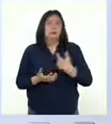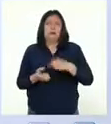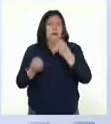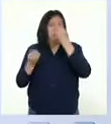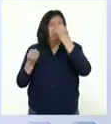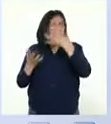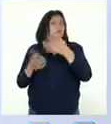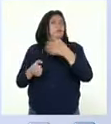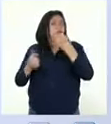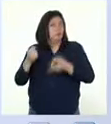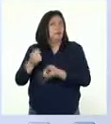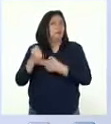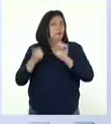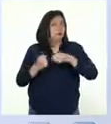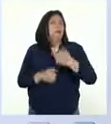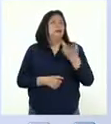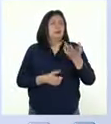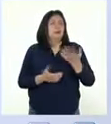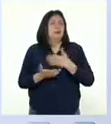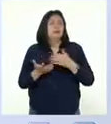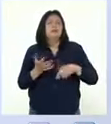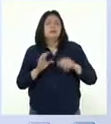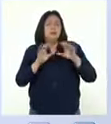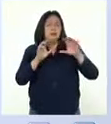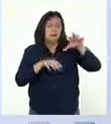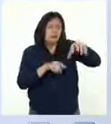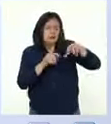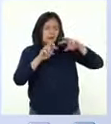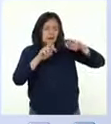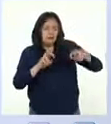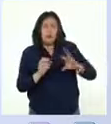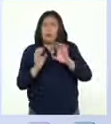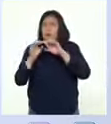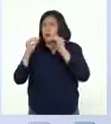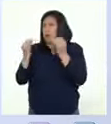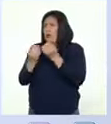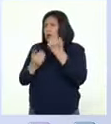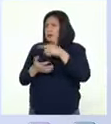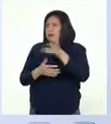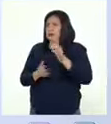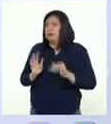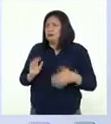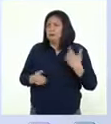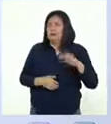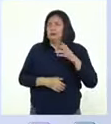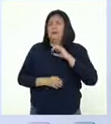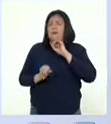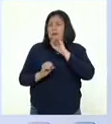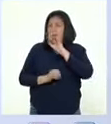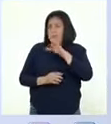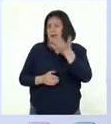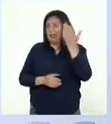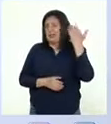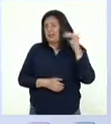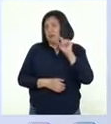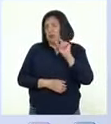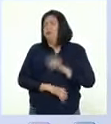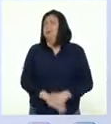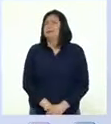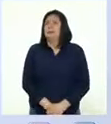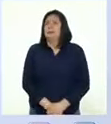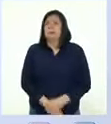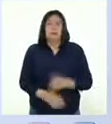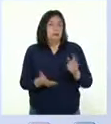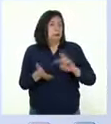fuentes confiables y oficiales de centros de investigación o instituciones como las que hemos mencionado hace un